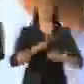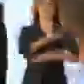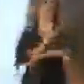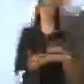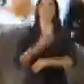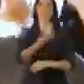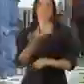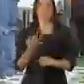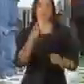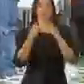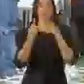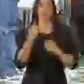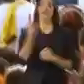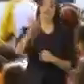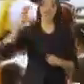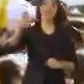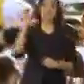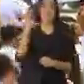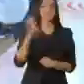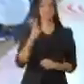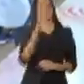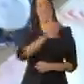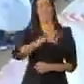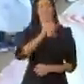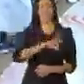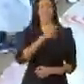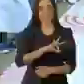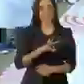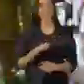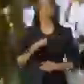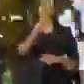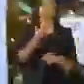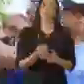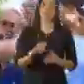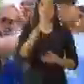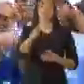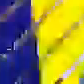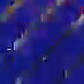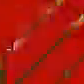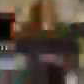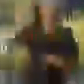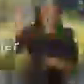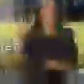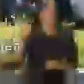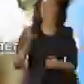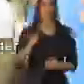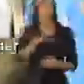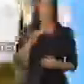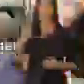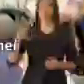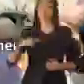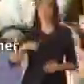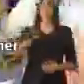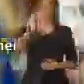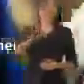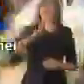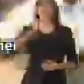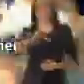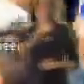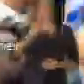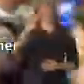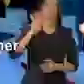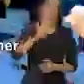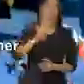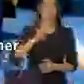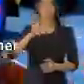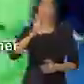expresan. Fuerza multicolor de un país, de una sociedad compleja. ¿Ustedes se imaginan la sociedad que vamos a tener en